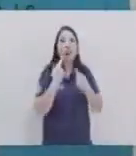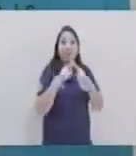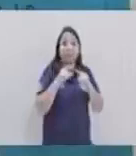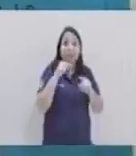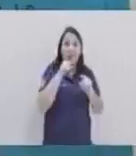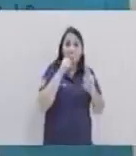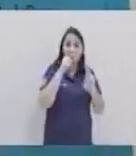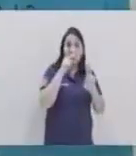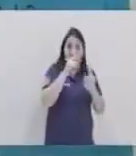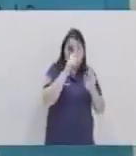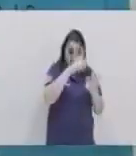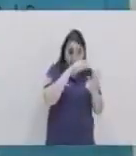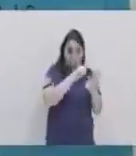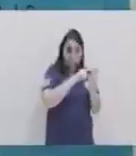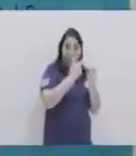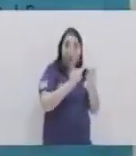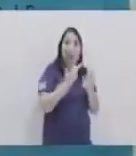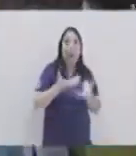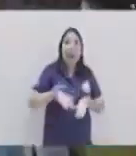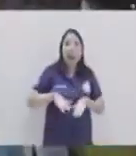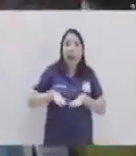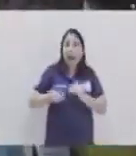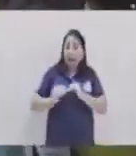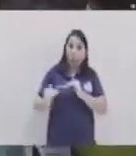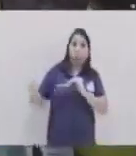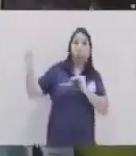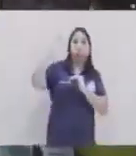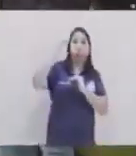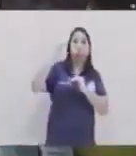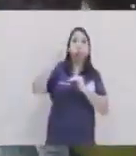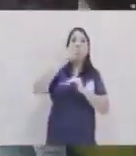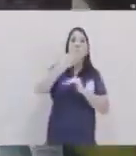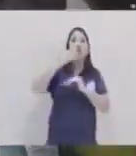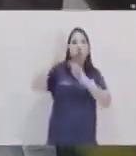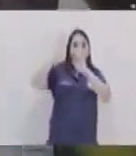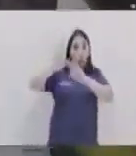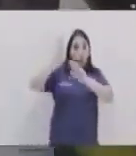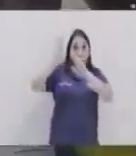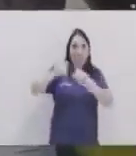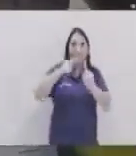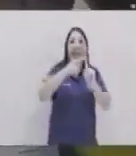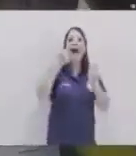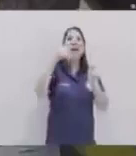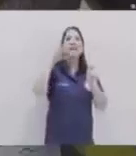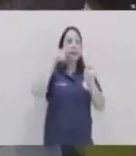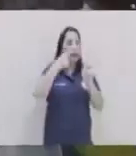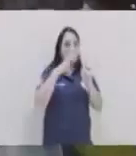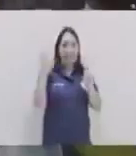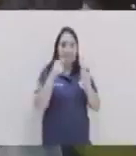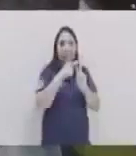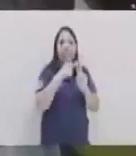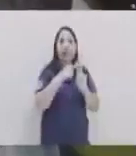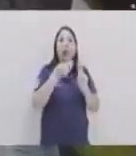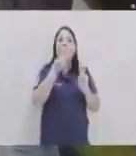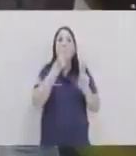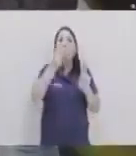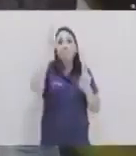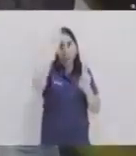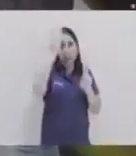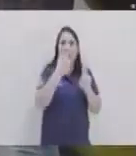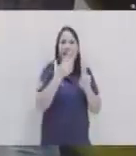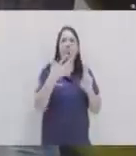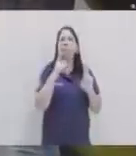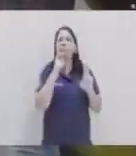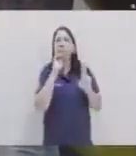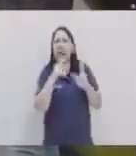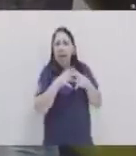Exaltaban a los dioses y a los héroes. Luego tenemos la literatura maya. El periodo que tiene más grandeza de la